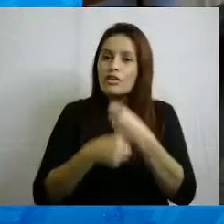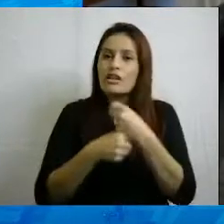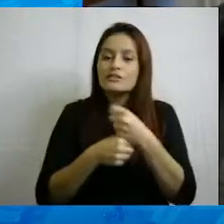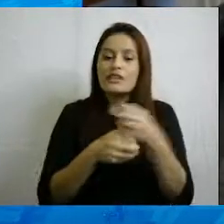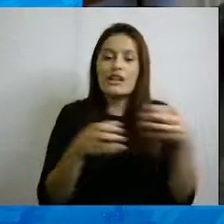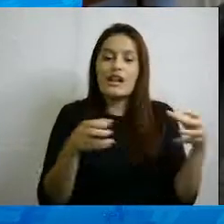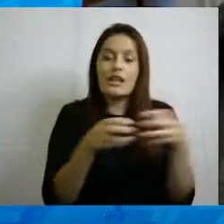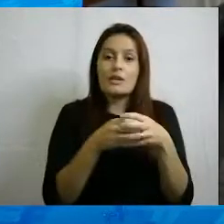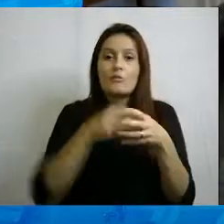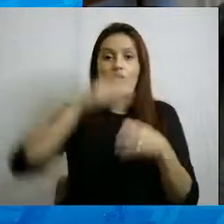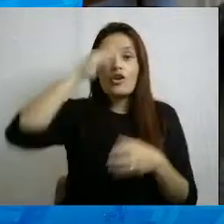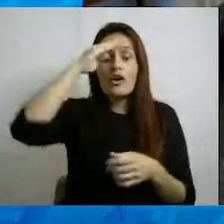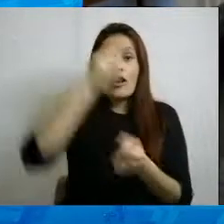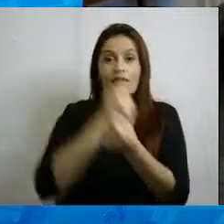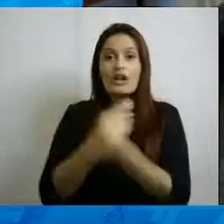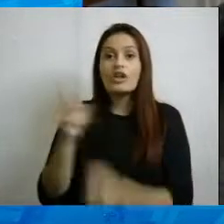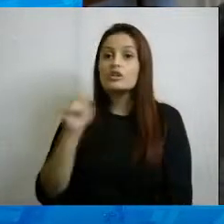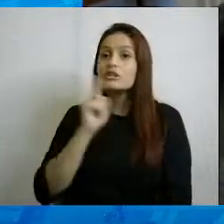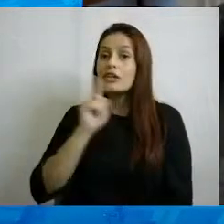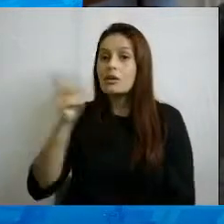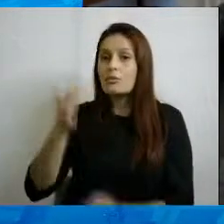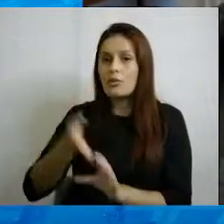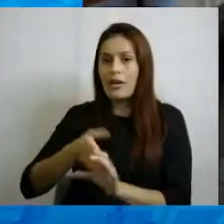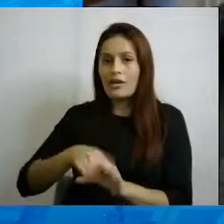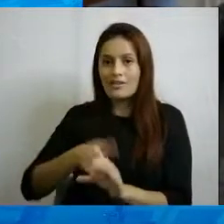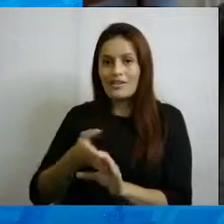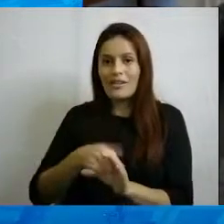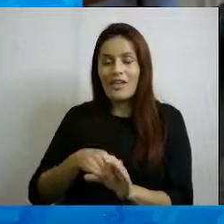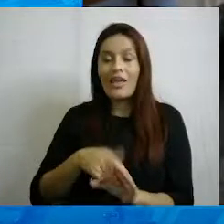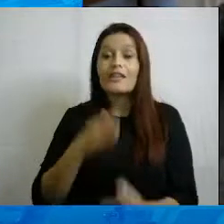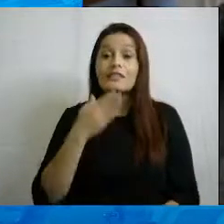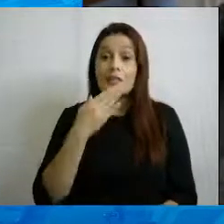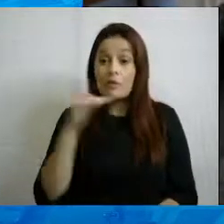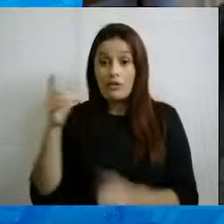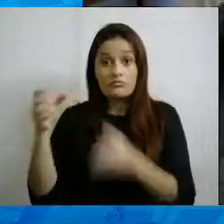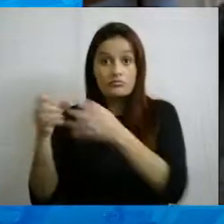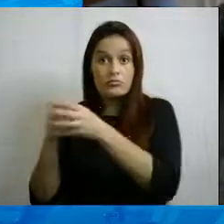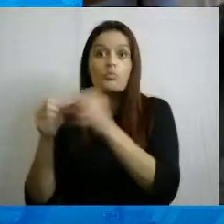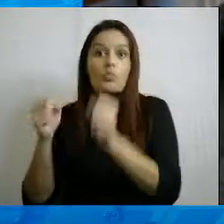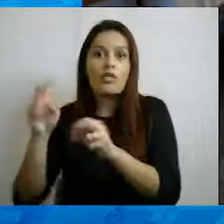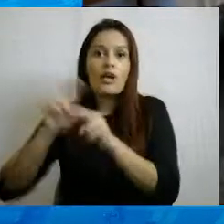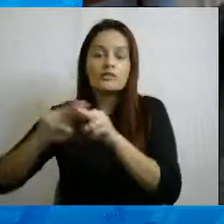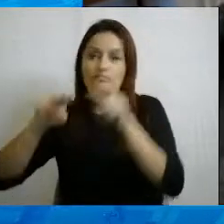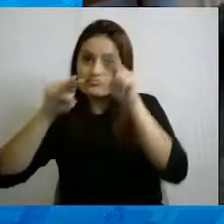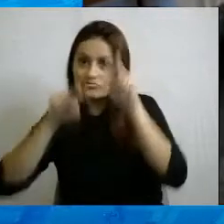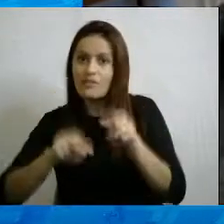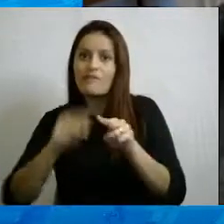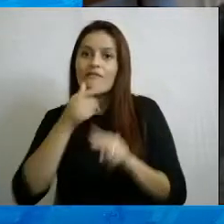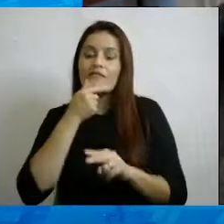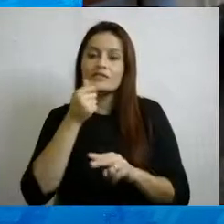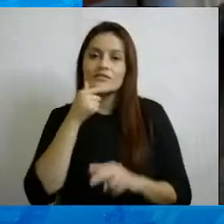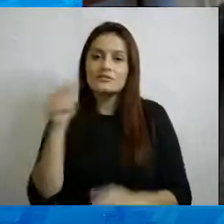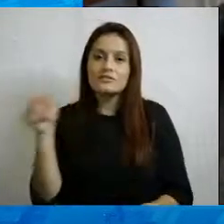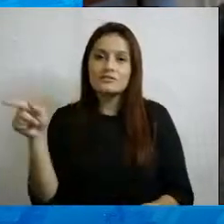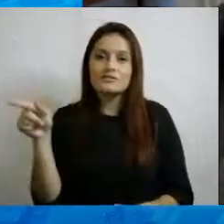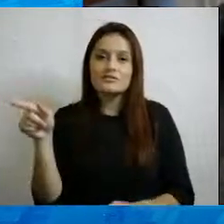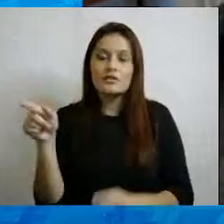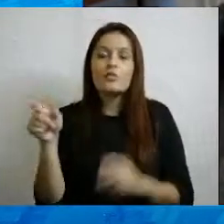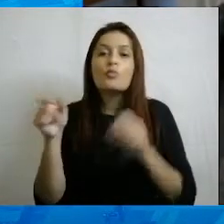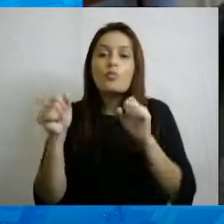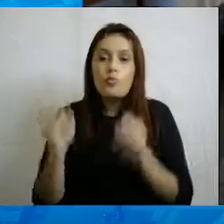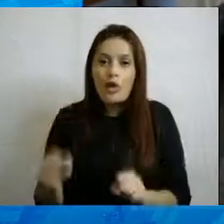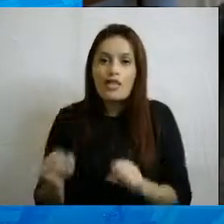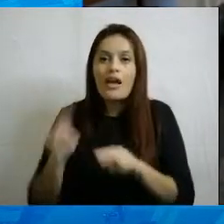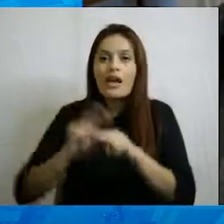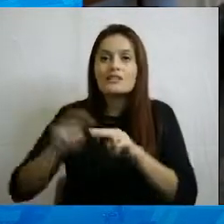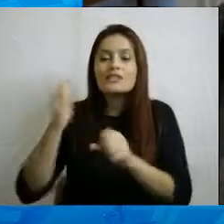carabineros que tienen el retén de Pomaire y que con ese equipo también se pueda realizar esta fiscalización. Para que exista también un